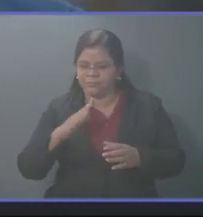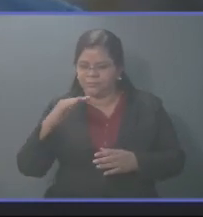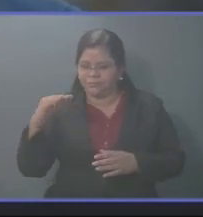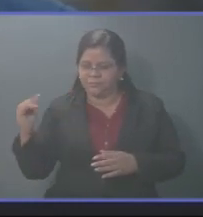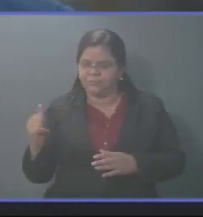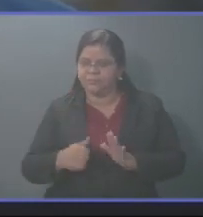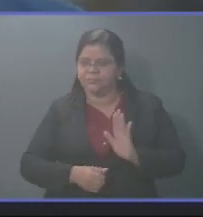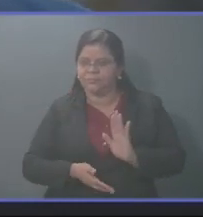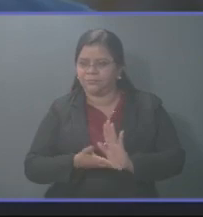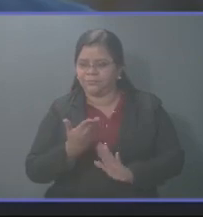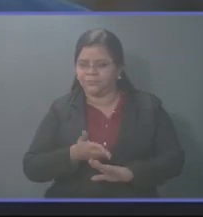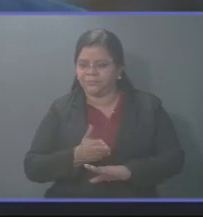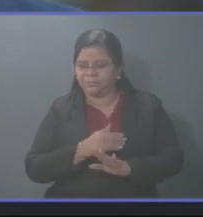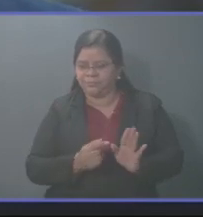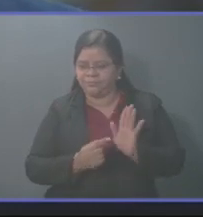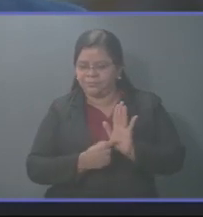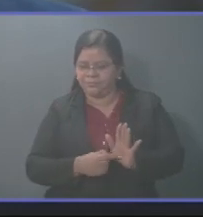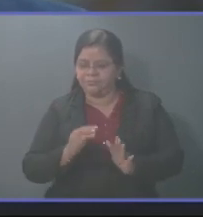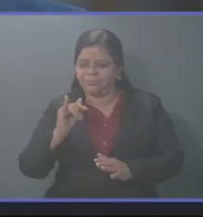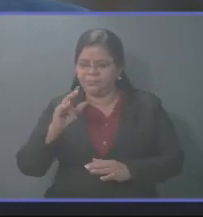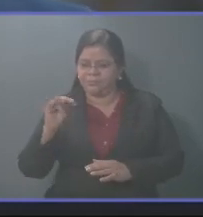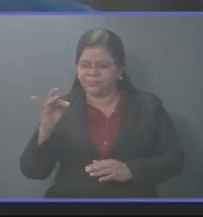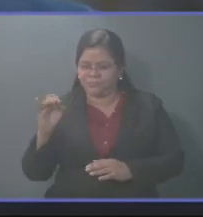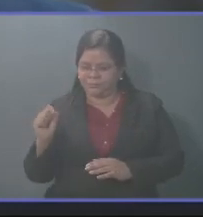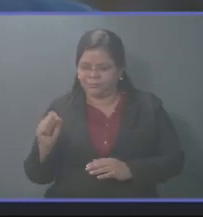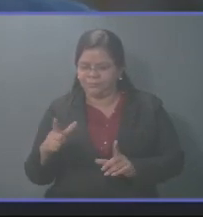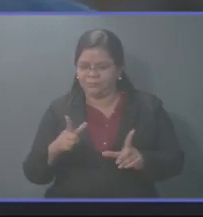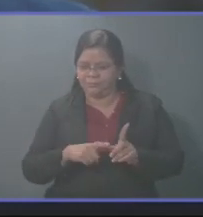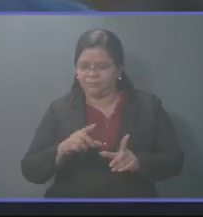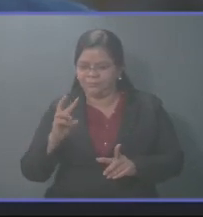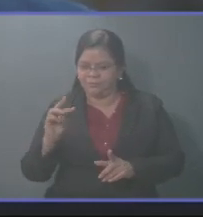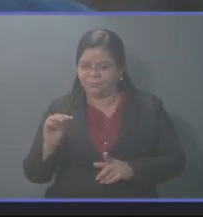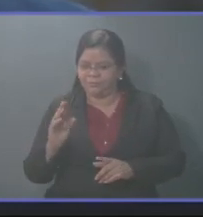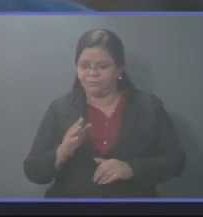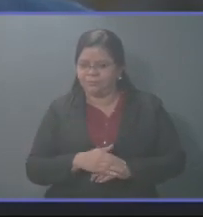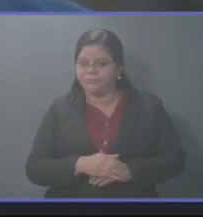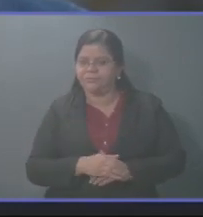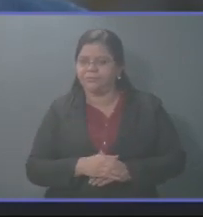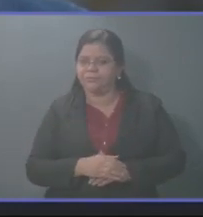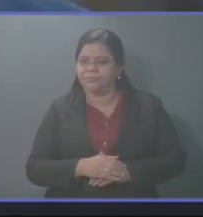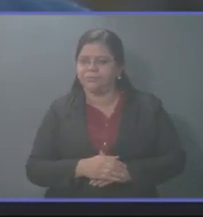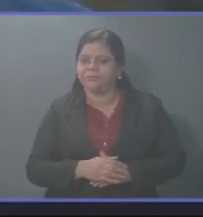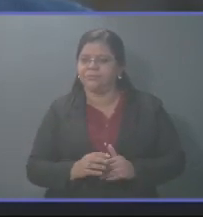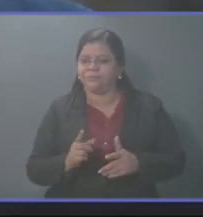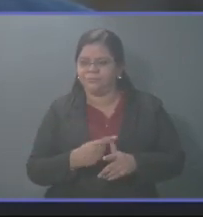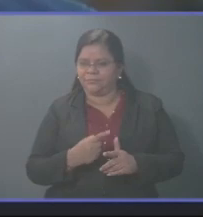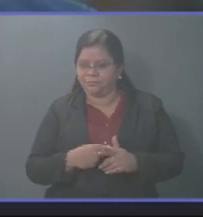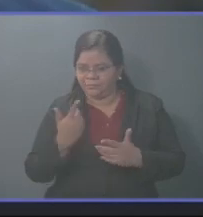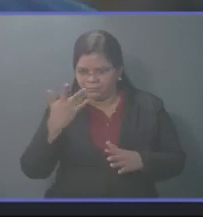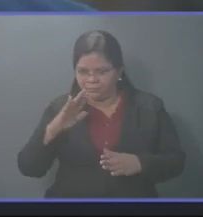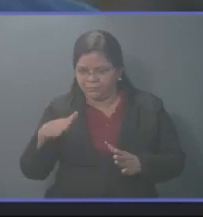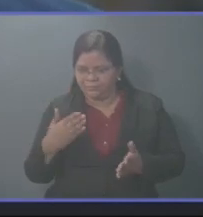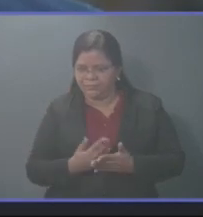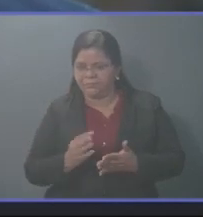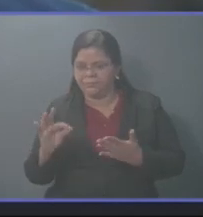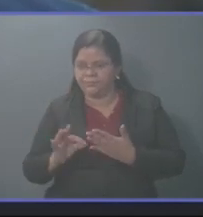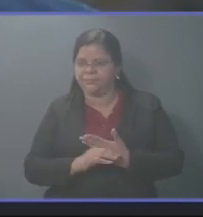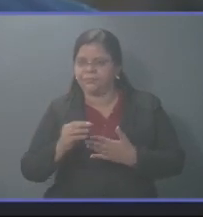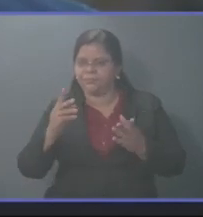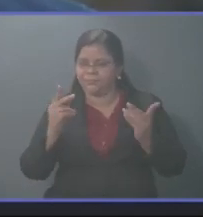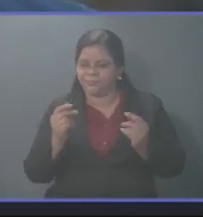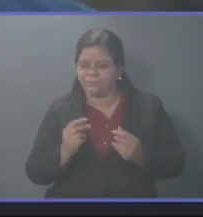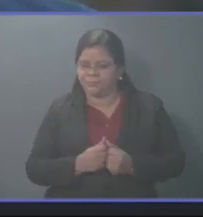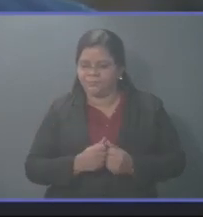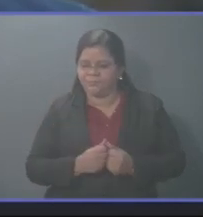ser presentado al INDES. M. Presentar a consideración del INDES, de acuerdo a sus lineamientos, el proyecto de presupuesto para el